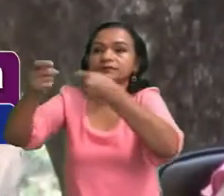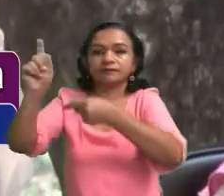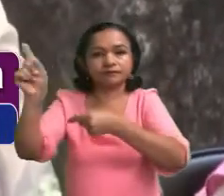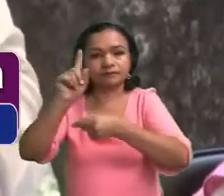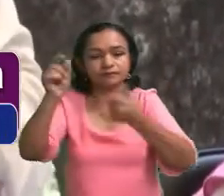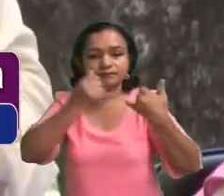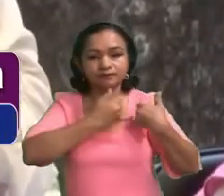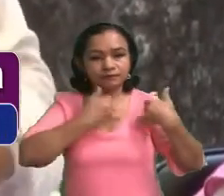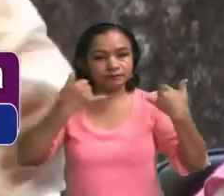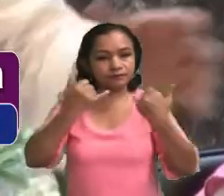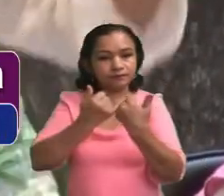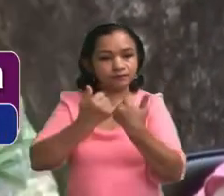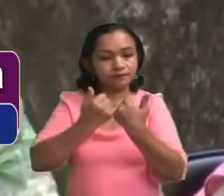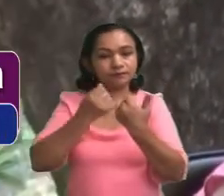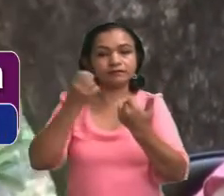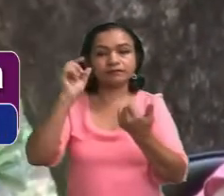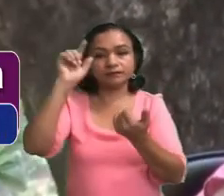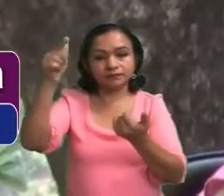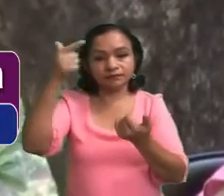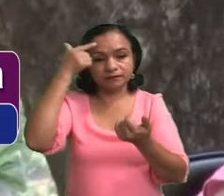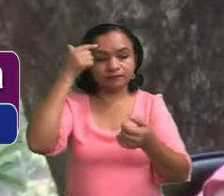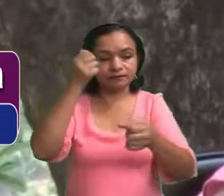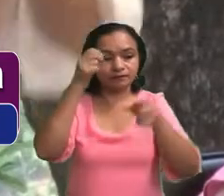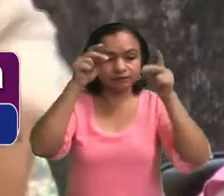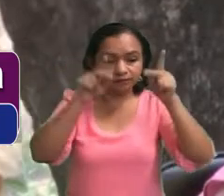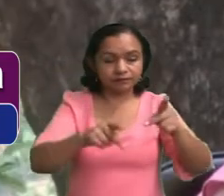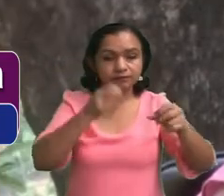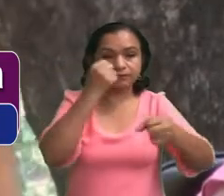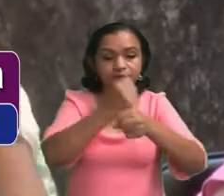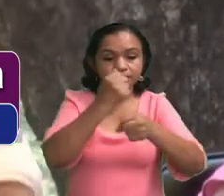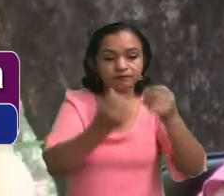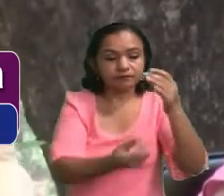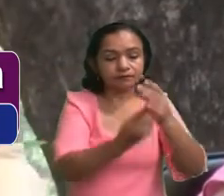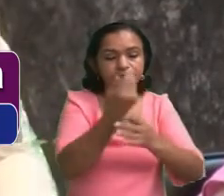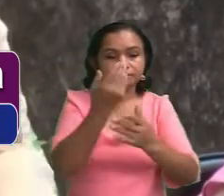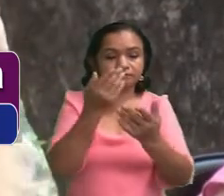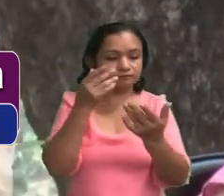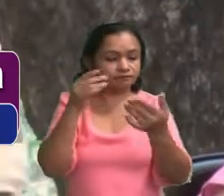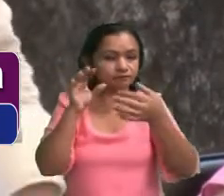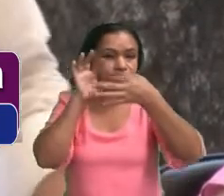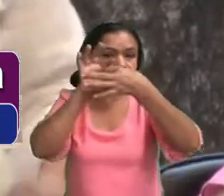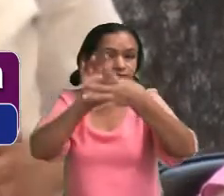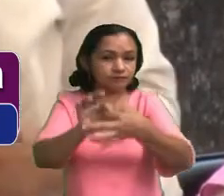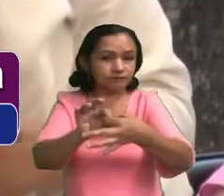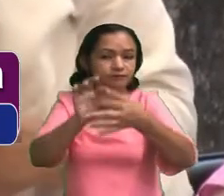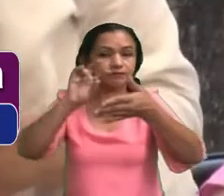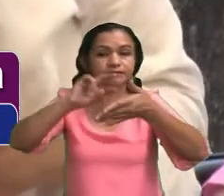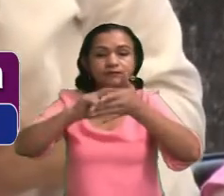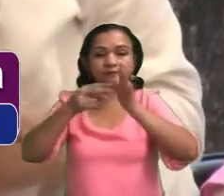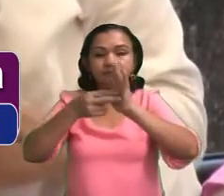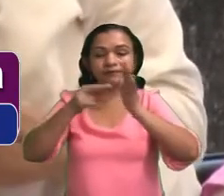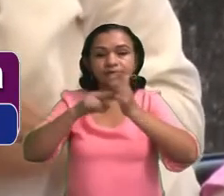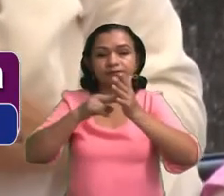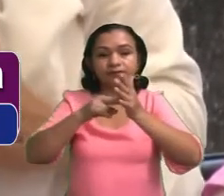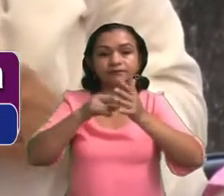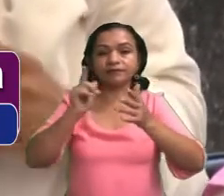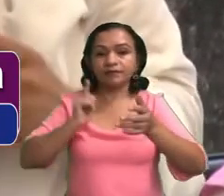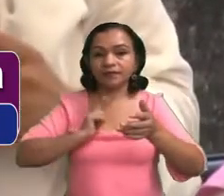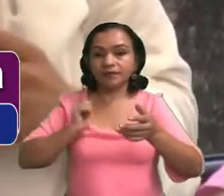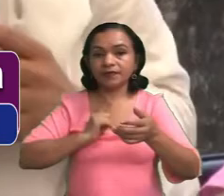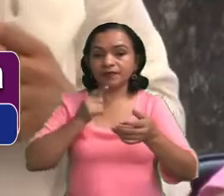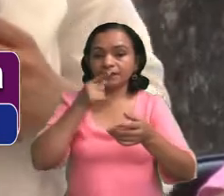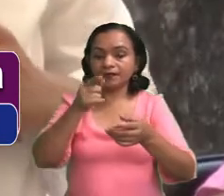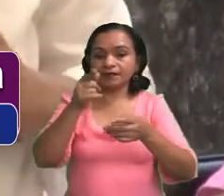de Reconciliación y Unidad Nacional con los productores de cara, frente a frente. Lo que significa para conquistar esto que